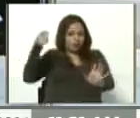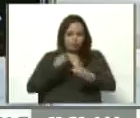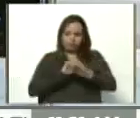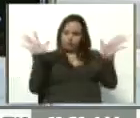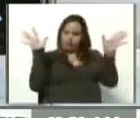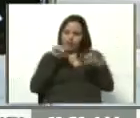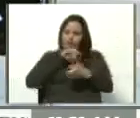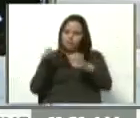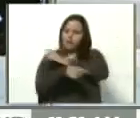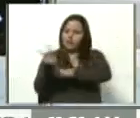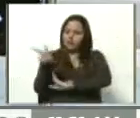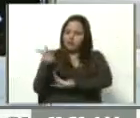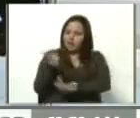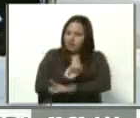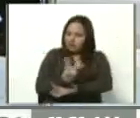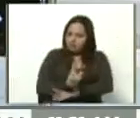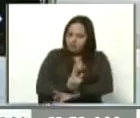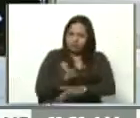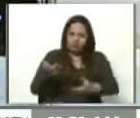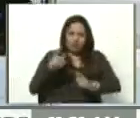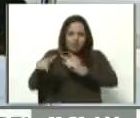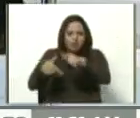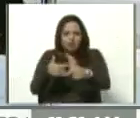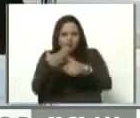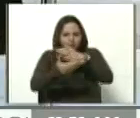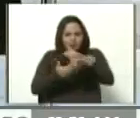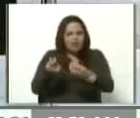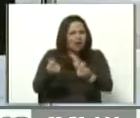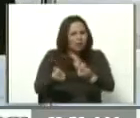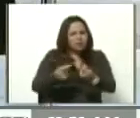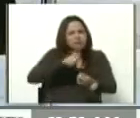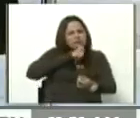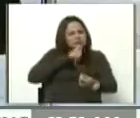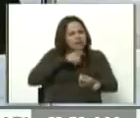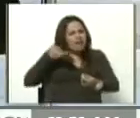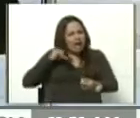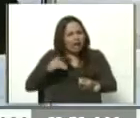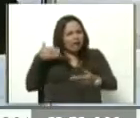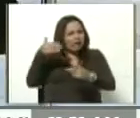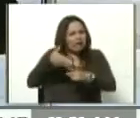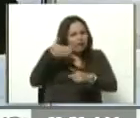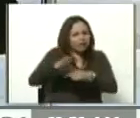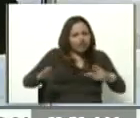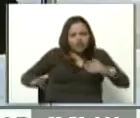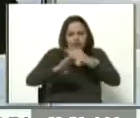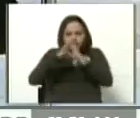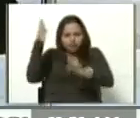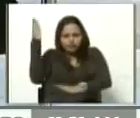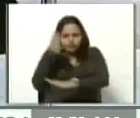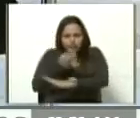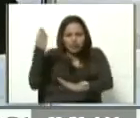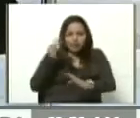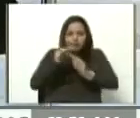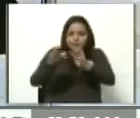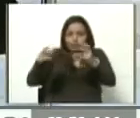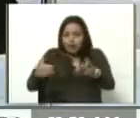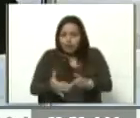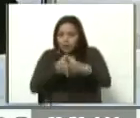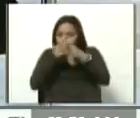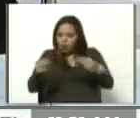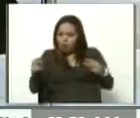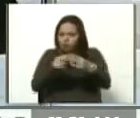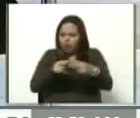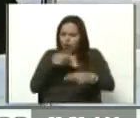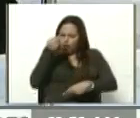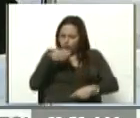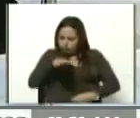Venezuela se arregló de repente después de la situación económica tan difícil a la cual hemos sido objeto por el bloqueo, las sanciones, por la pandemia, bueno, por todo lo que ya conocemos. ¿Cómo